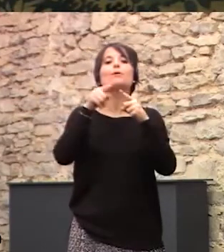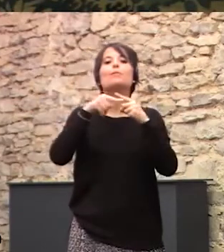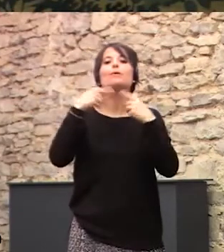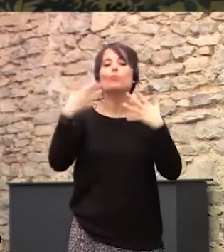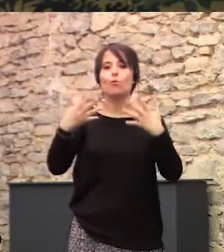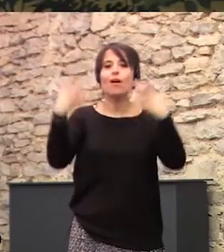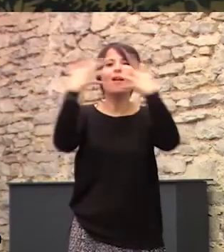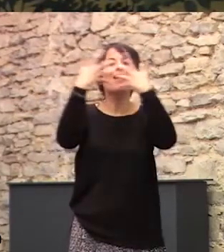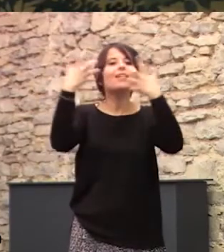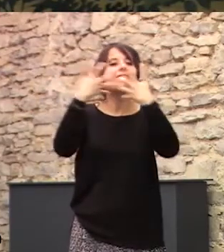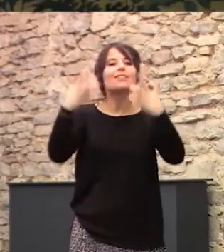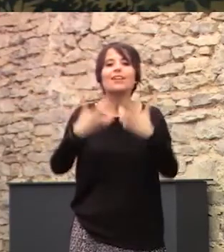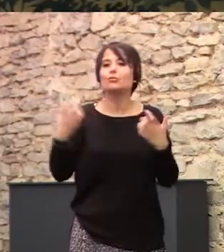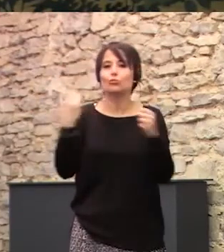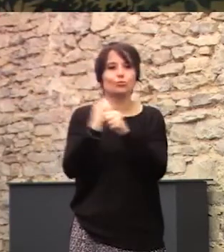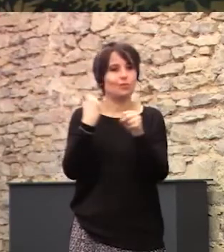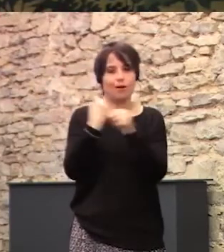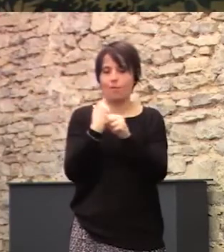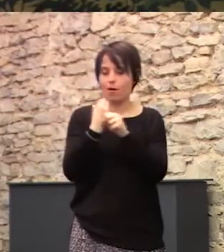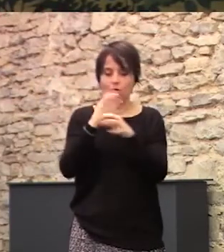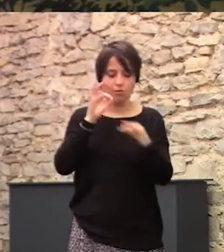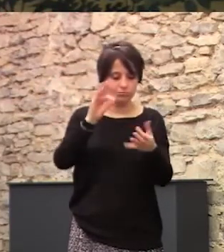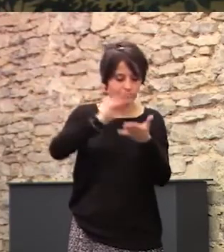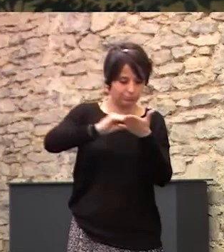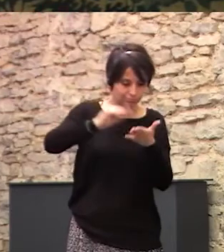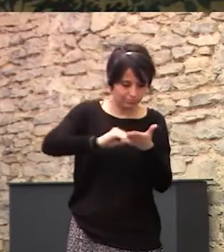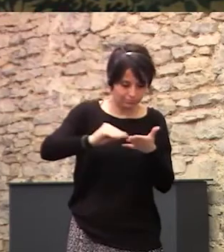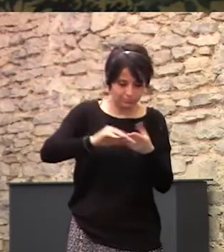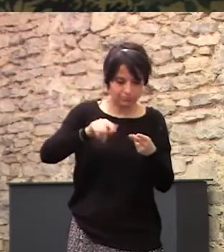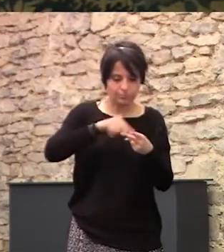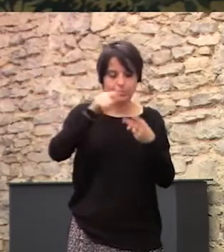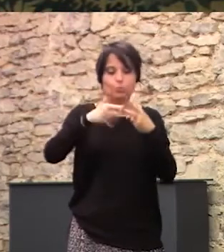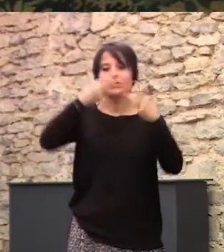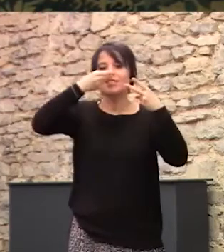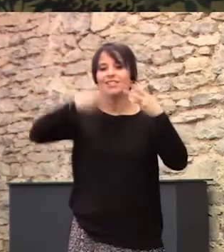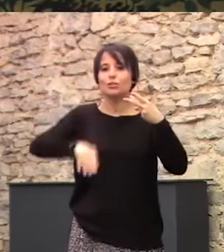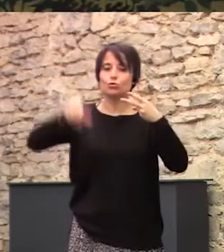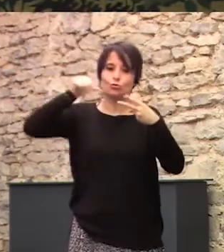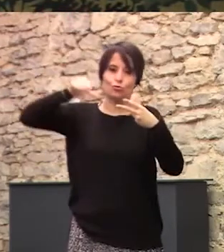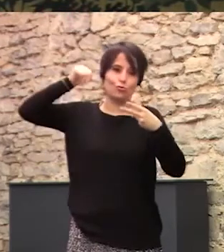textos es fundamental. Luego, el trabajo con la historia.